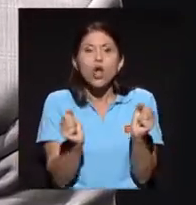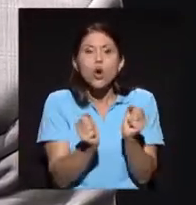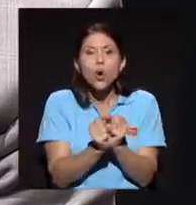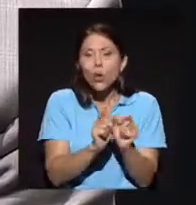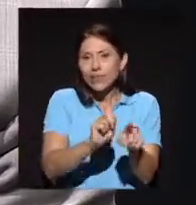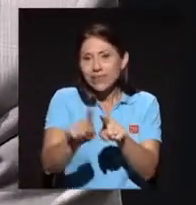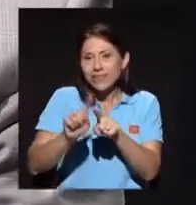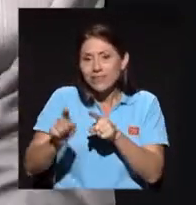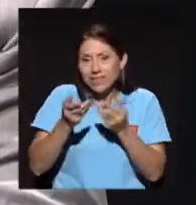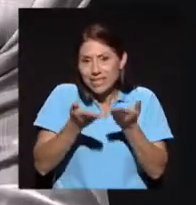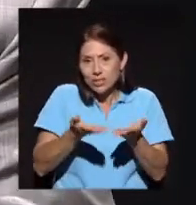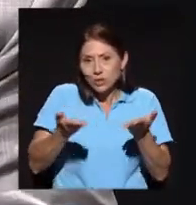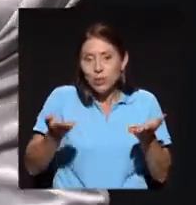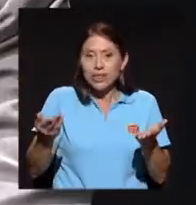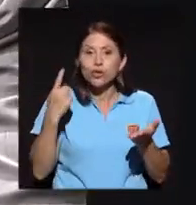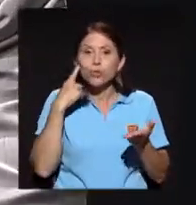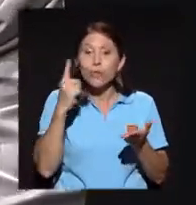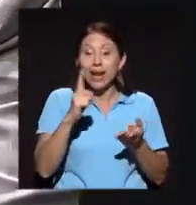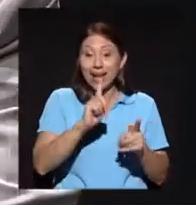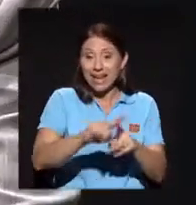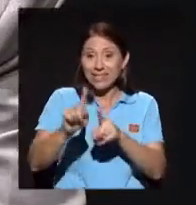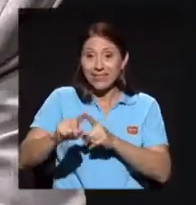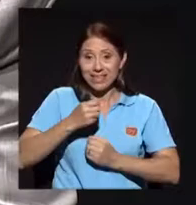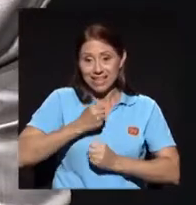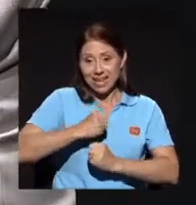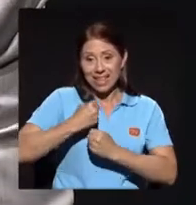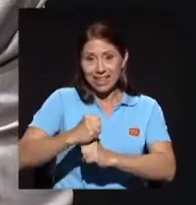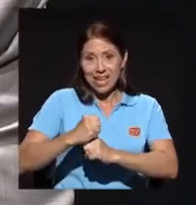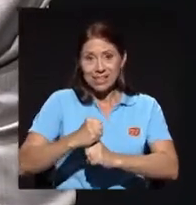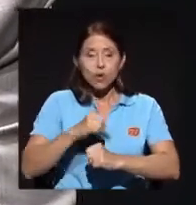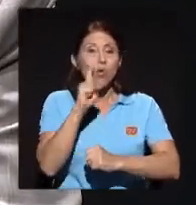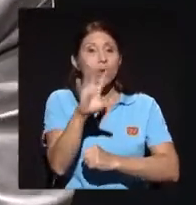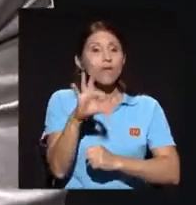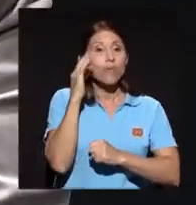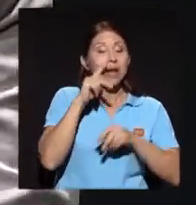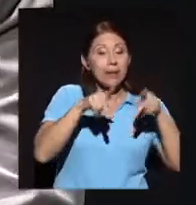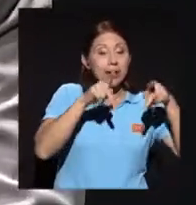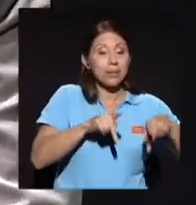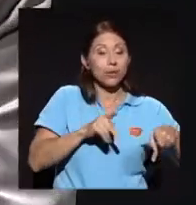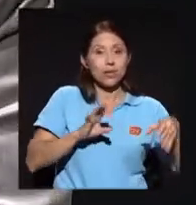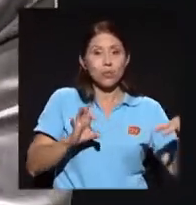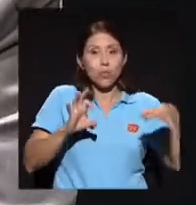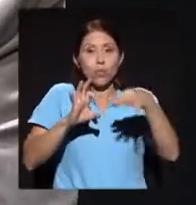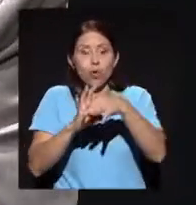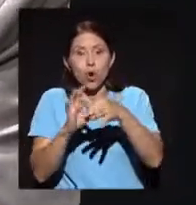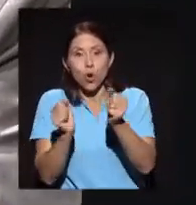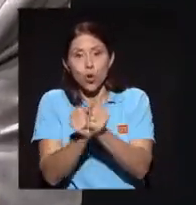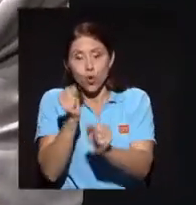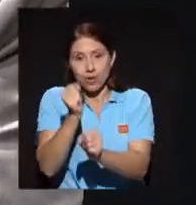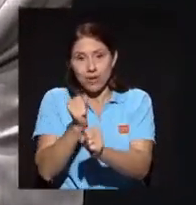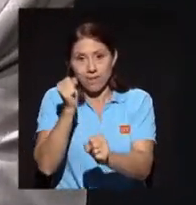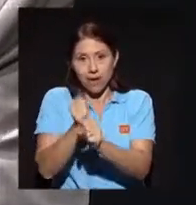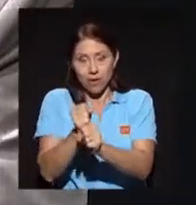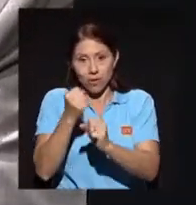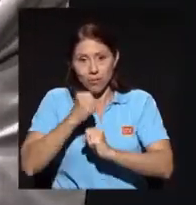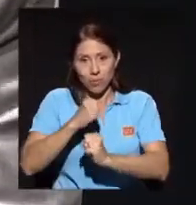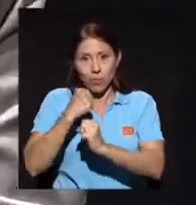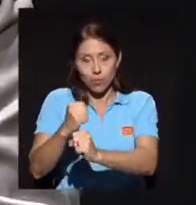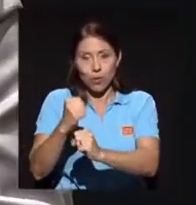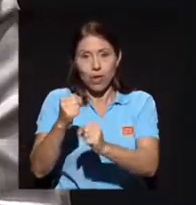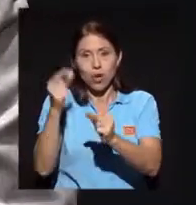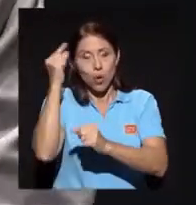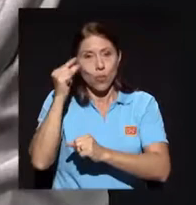instrumentos para que las alcaldías puedan servir como puente entre los ciudadanos y la acción conjunta del gobierno local el gobierno